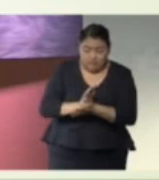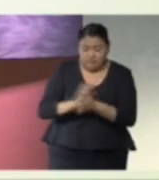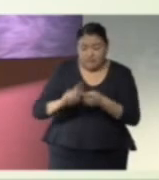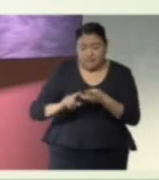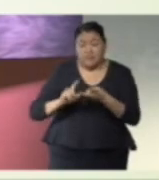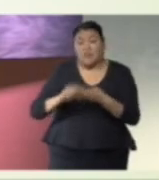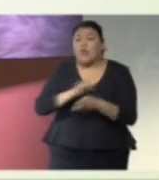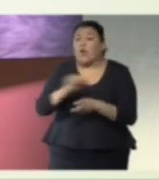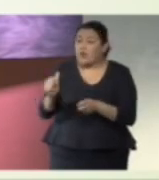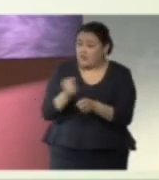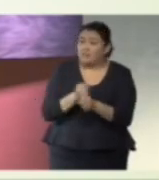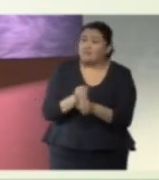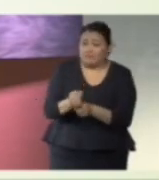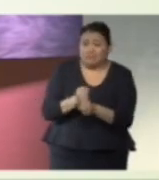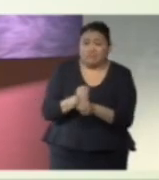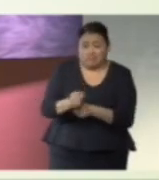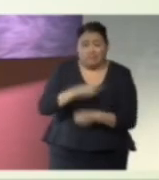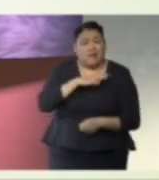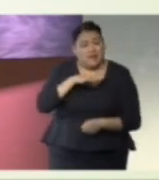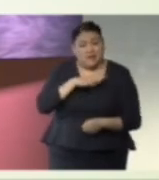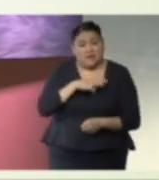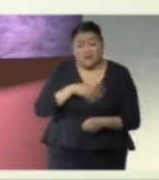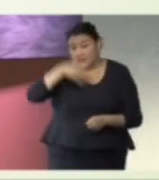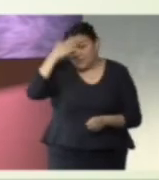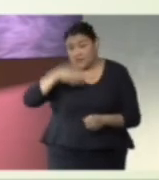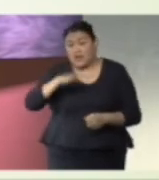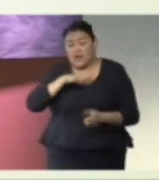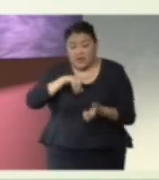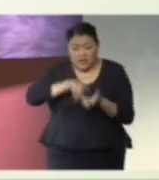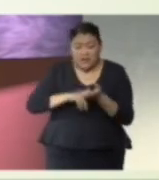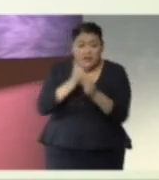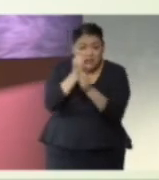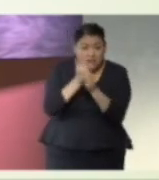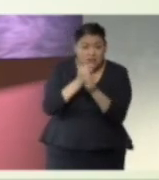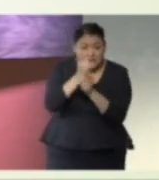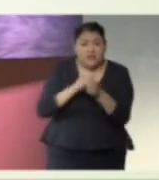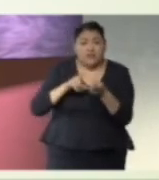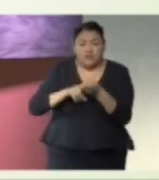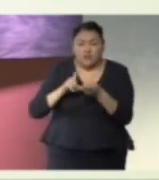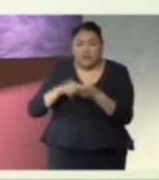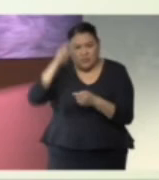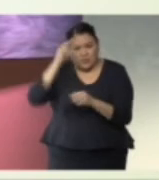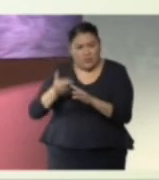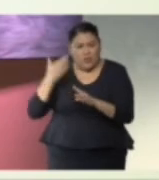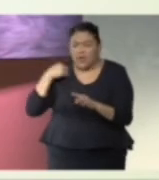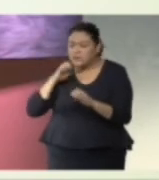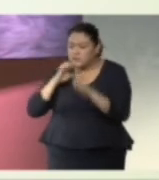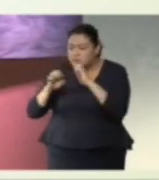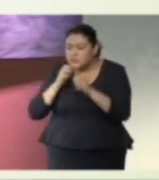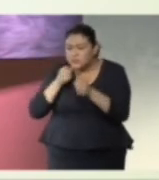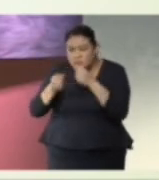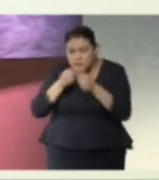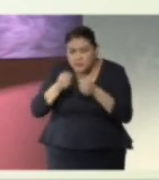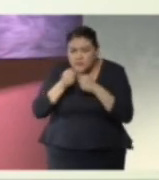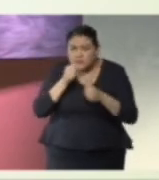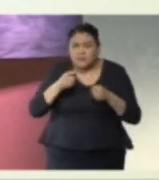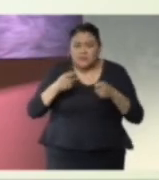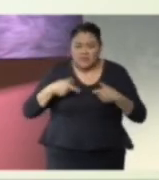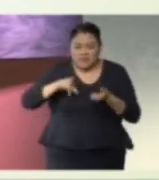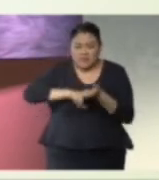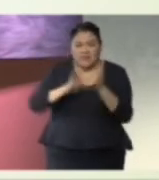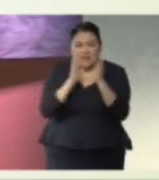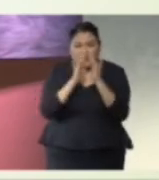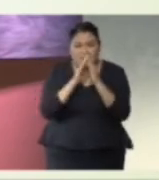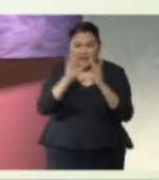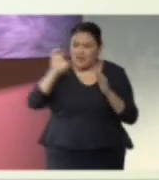ya es un tema de estudio en la ENDIR, en la Encuesta Nacional de la Dinámica de las Relaciones de los Hogares, que